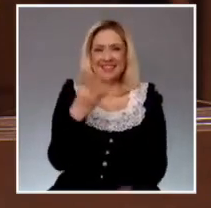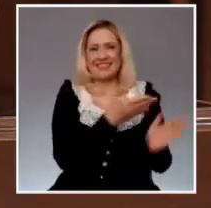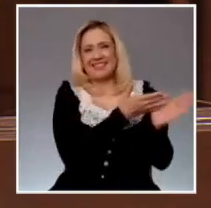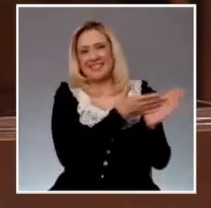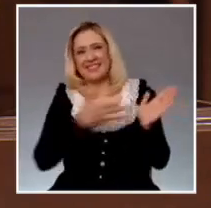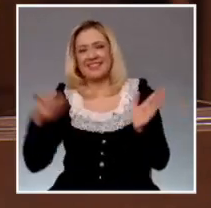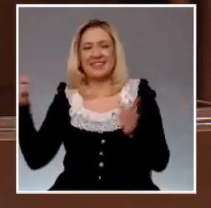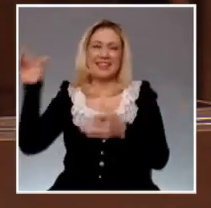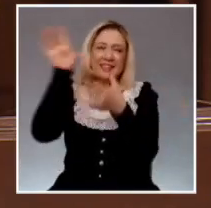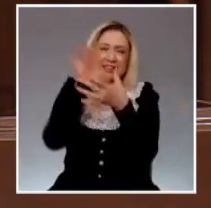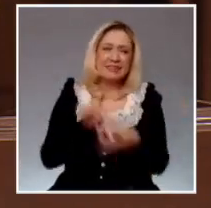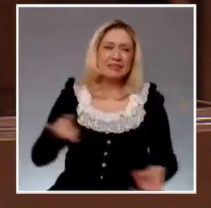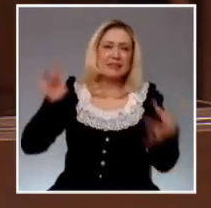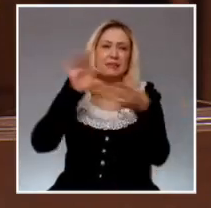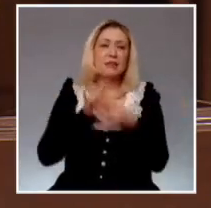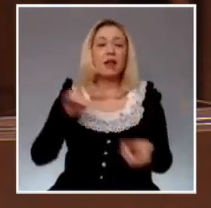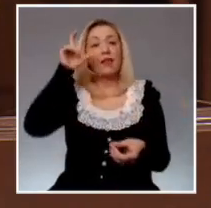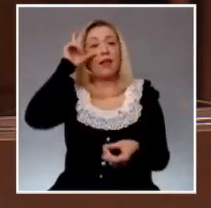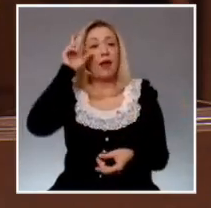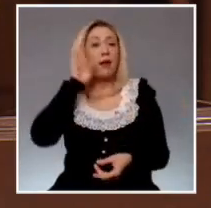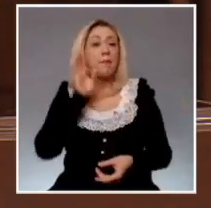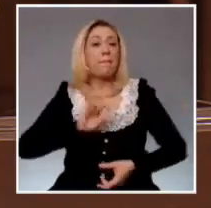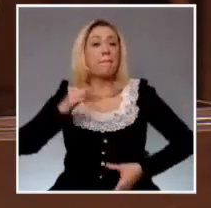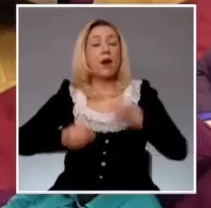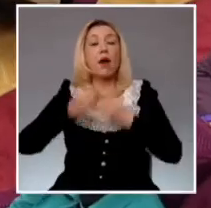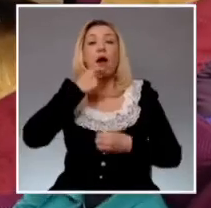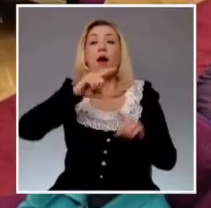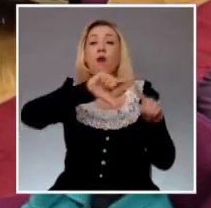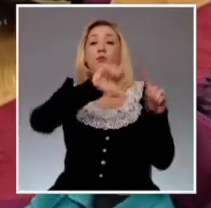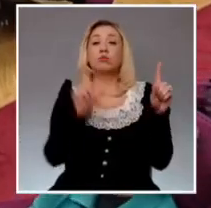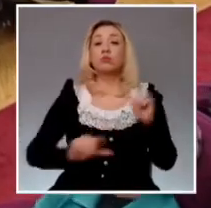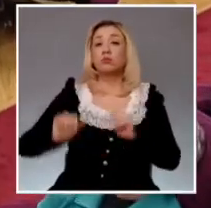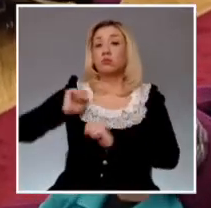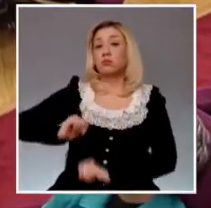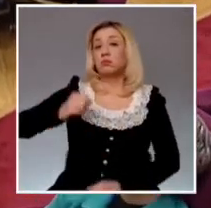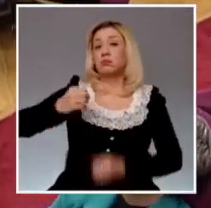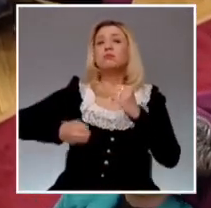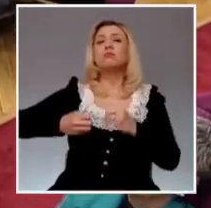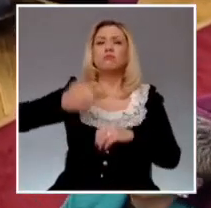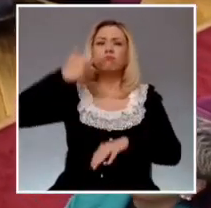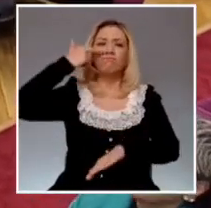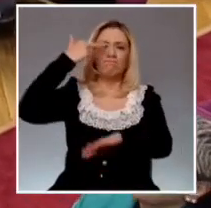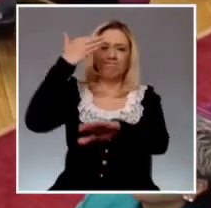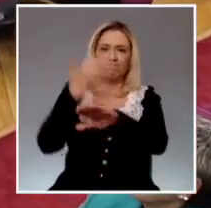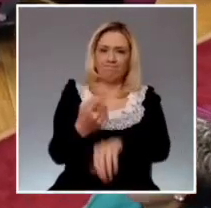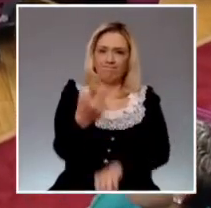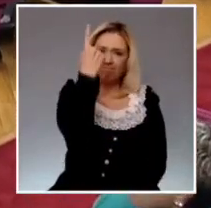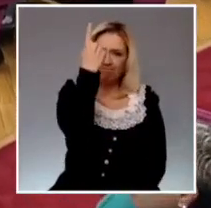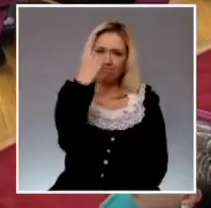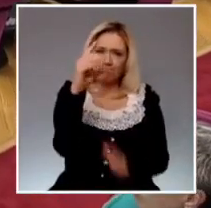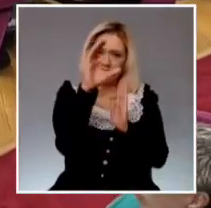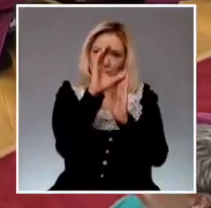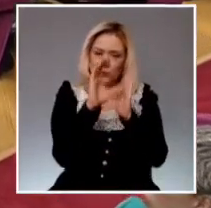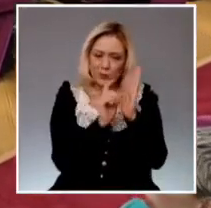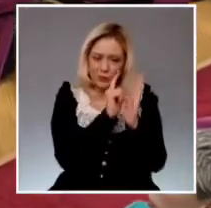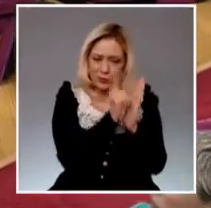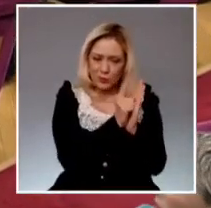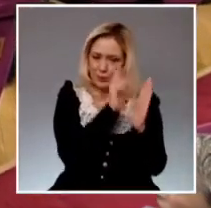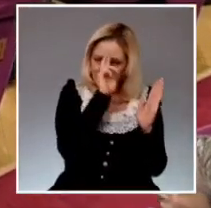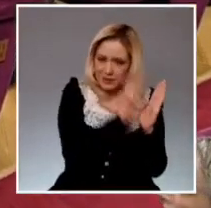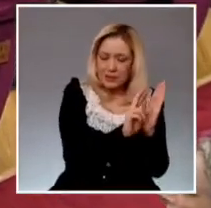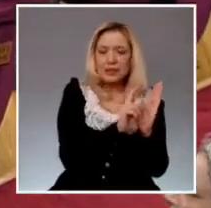indicó que el Poder Judicial Federal responde a su responsabilidad de proteger la coherencia del sistema jurídico y los